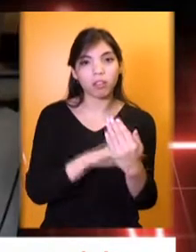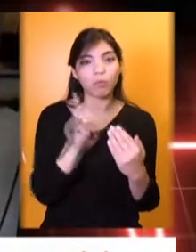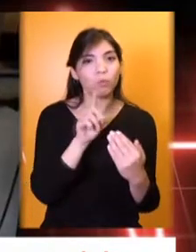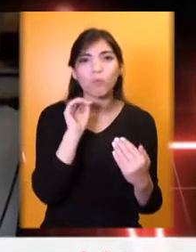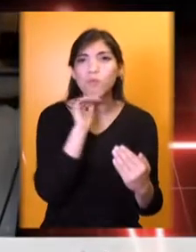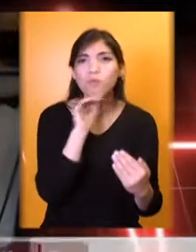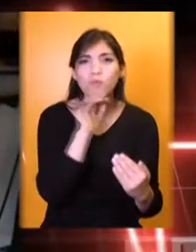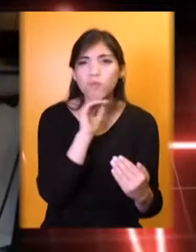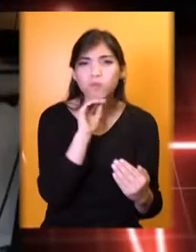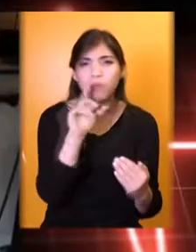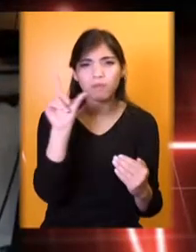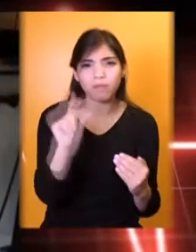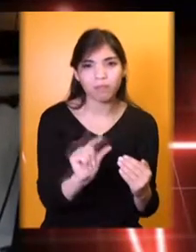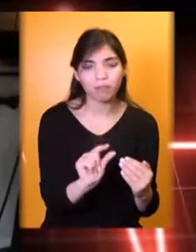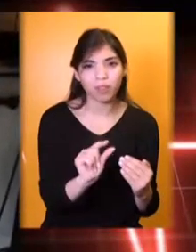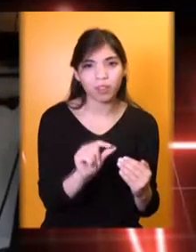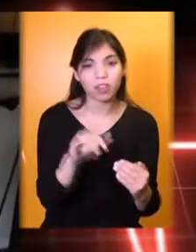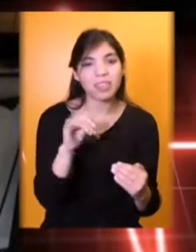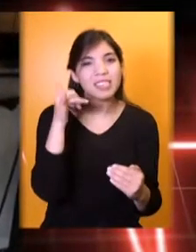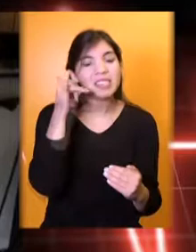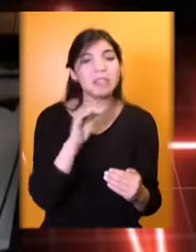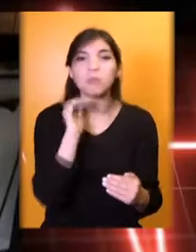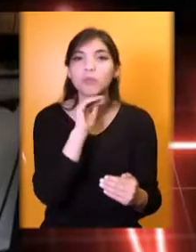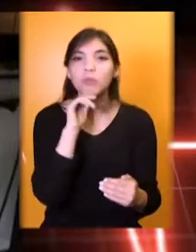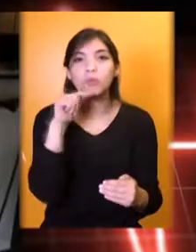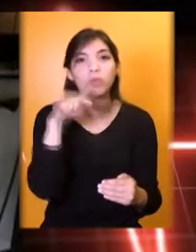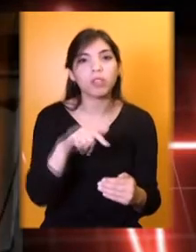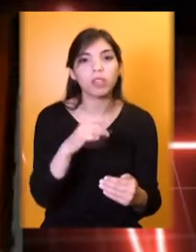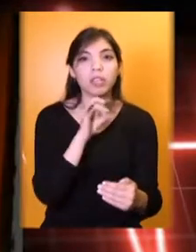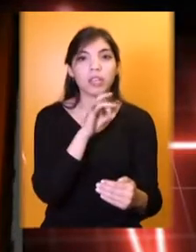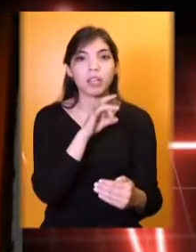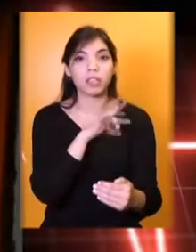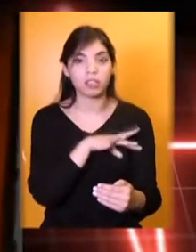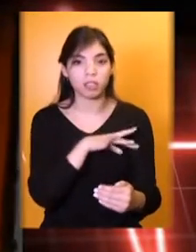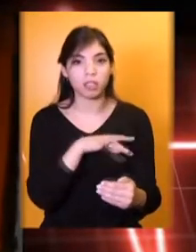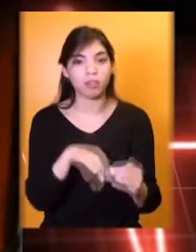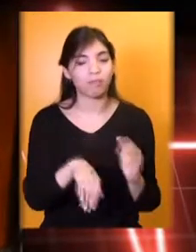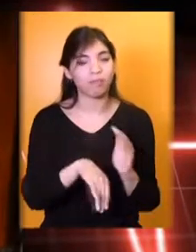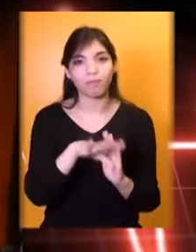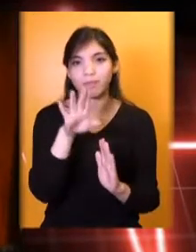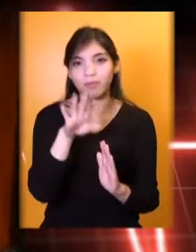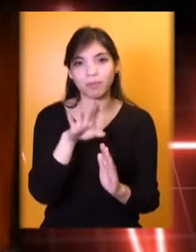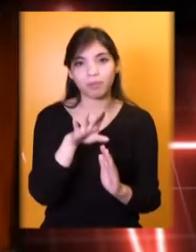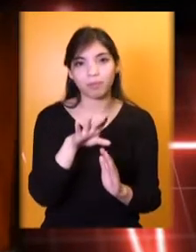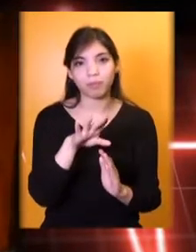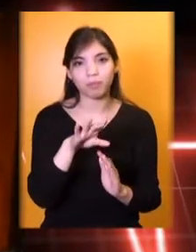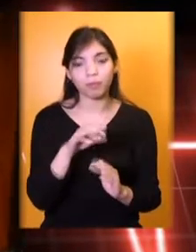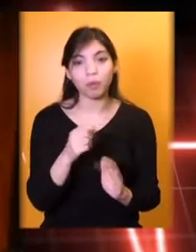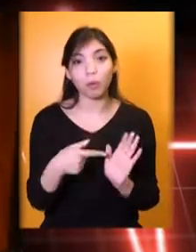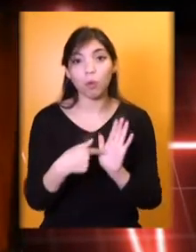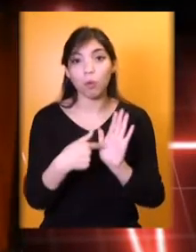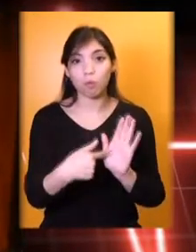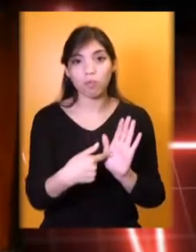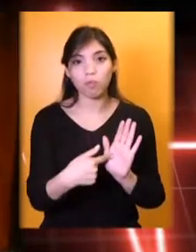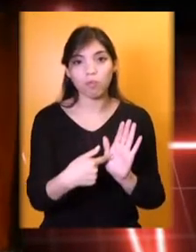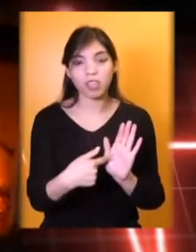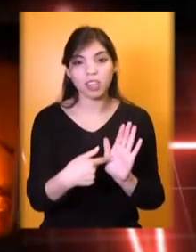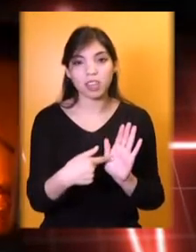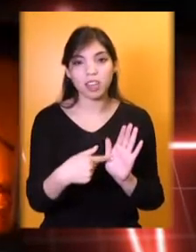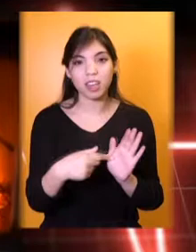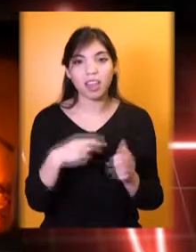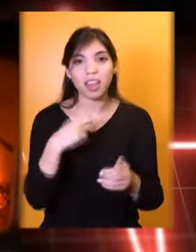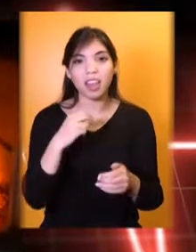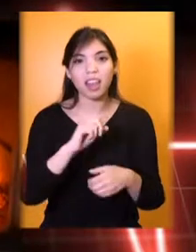sin duda es el combustible más utilizado en esta zona del país, y lo reflejan los números del estudio realizado por el Observatorio Municipal, que el